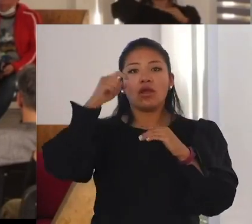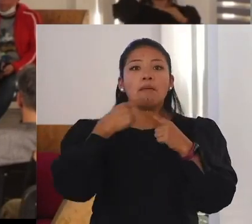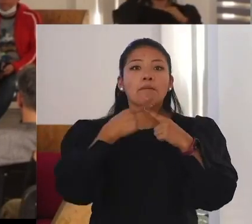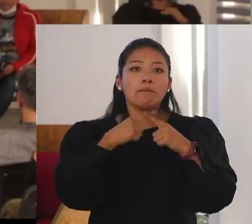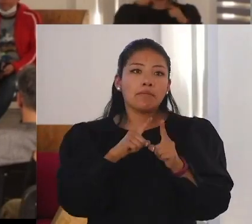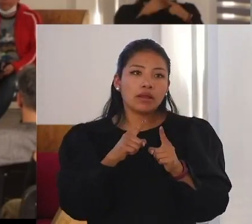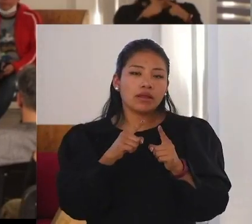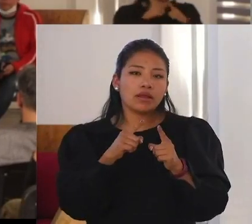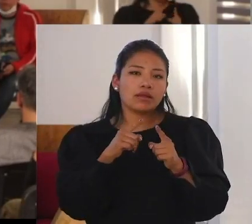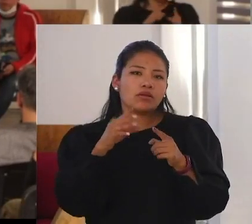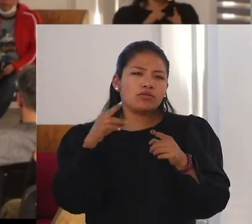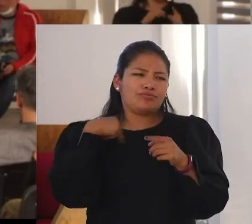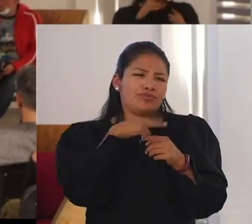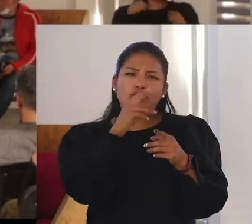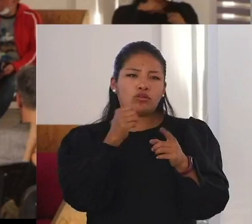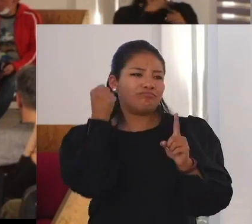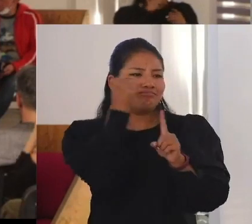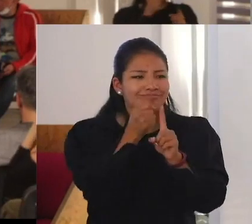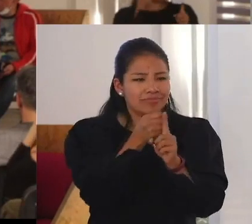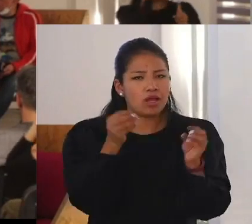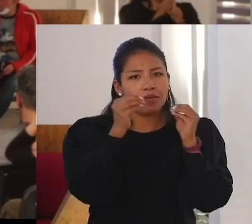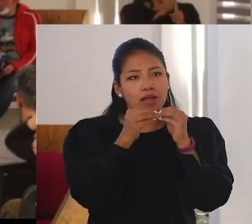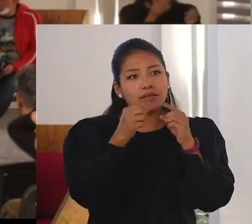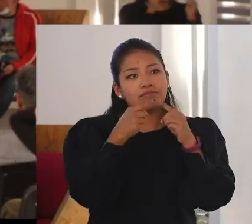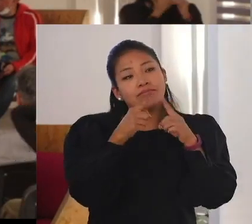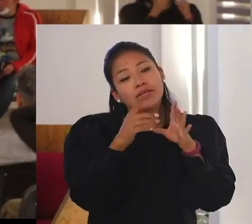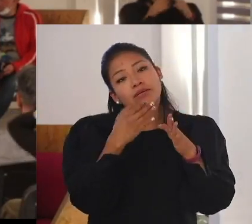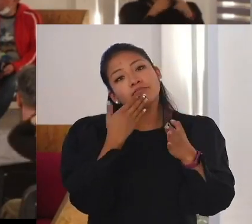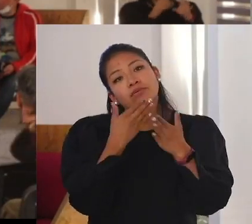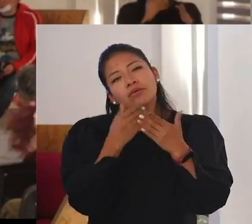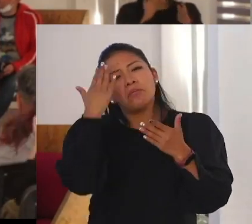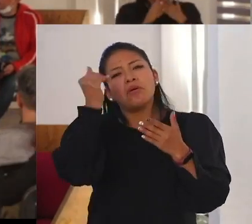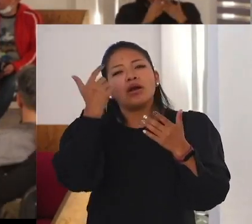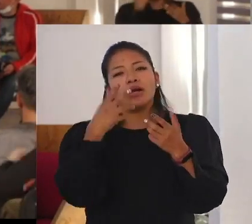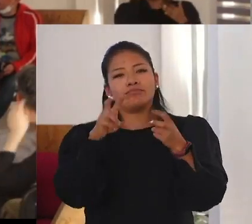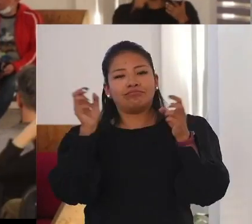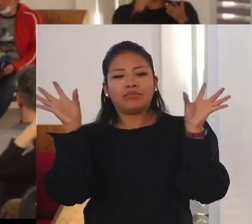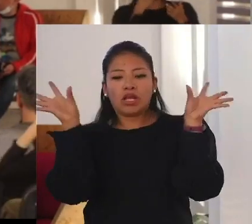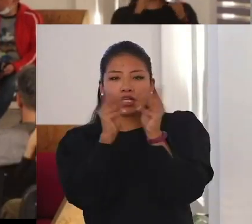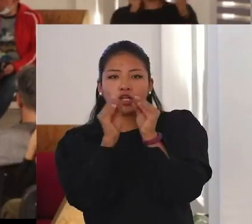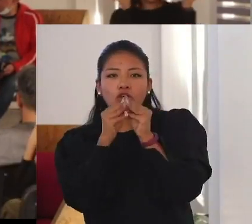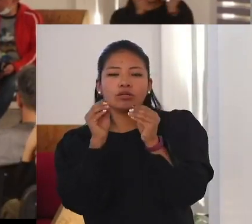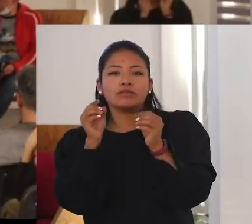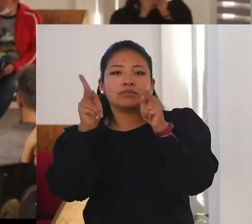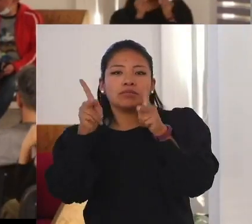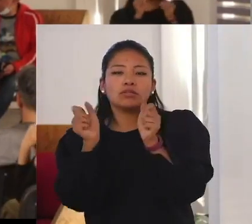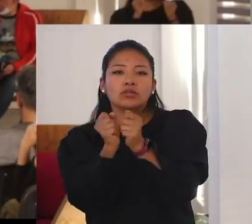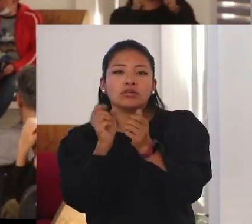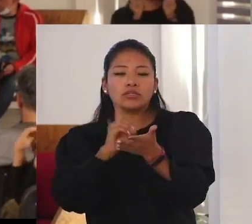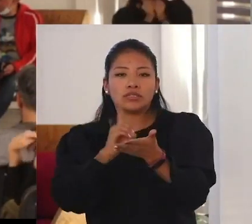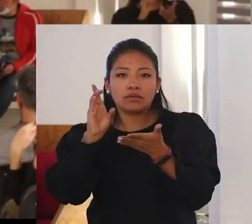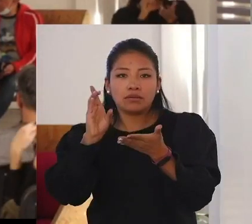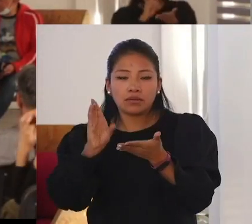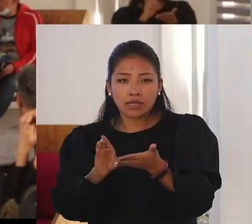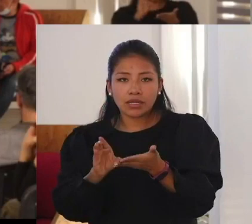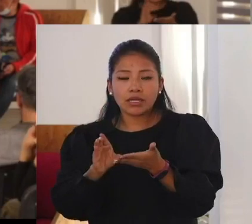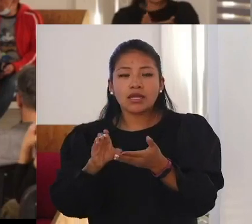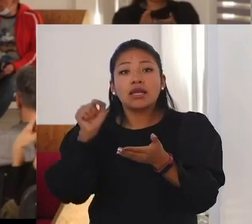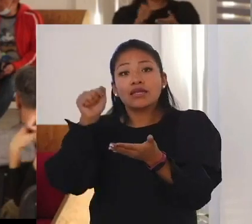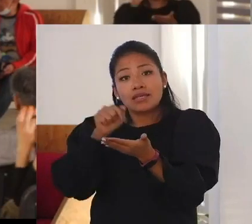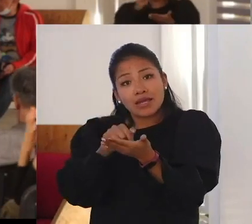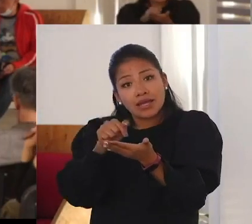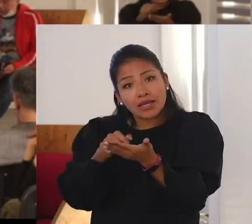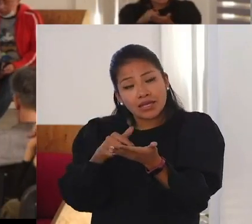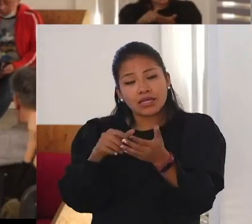énfasis tal vez no hemos hecho más cosas porque tenemos la convención y ahí es lo que nosotros podemos utilizar todo